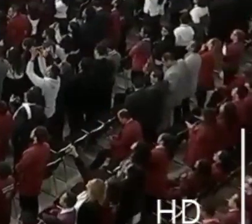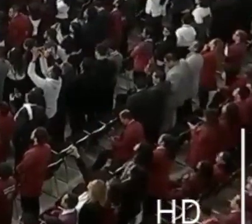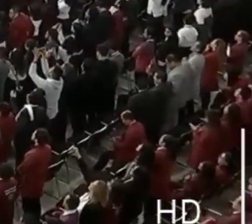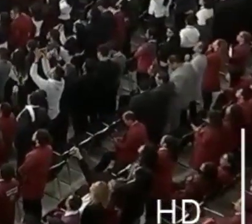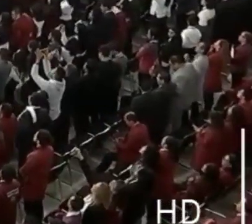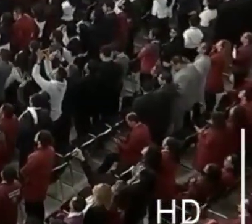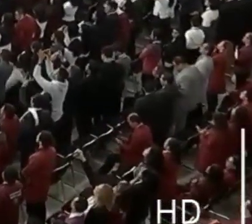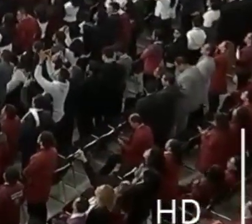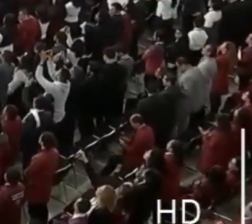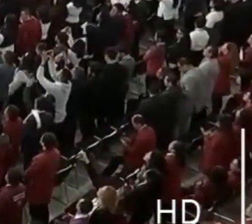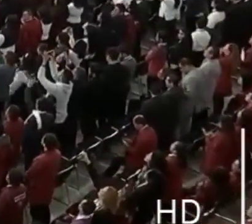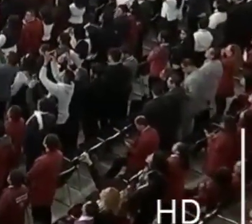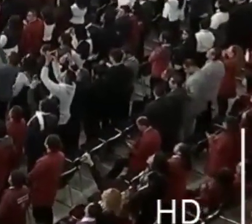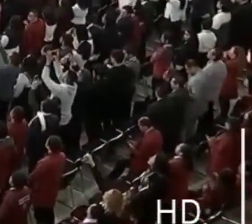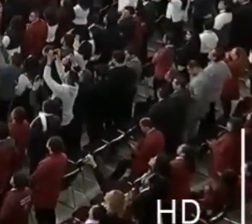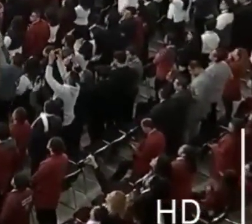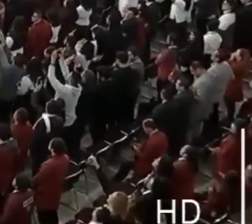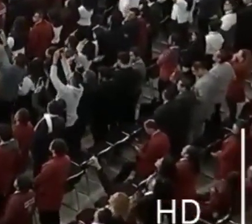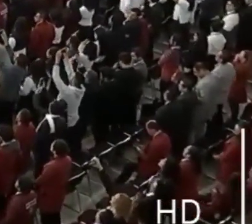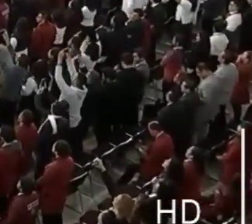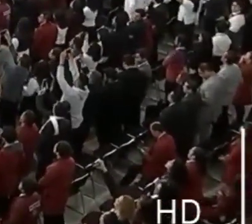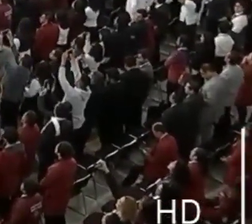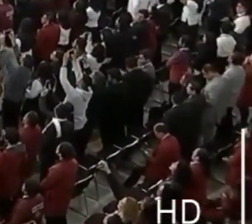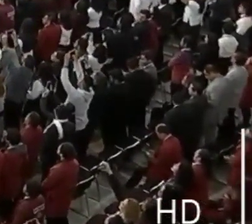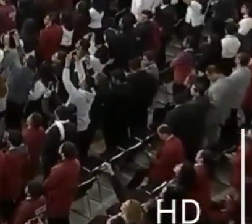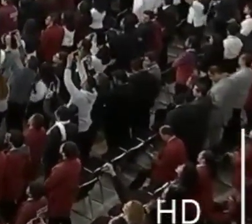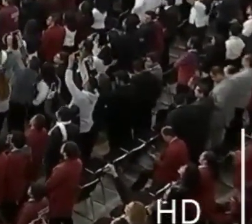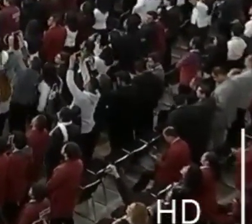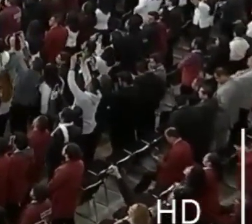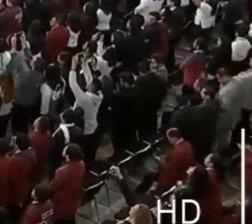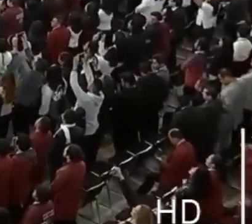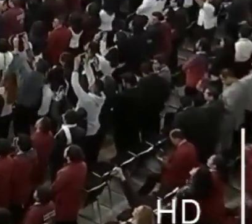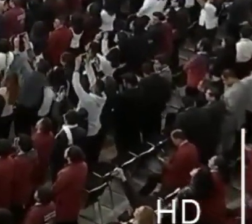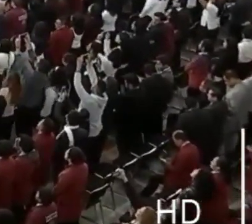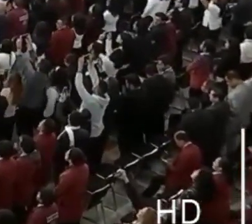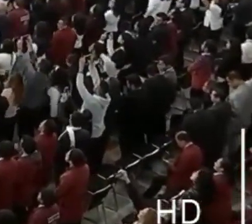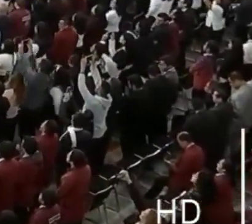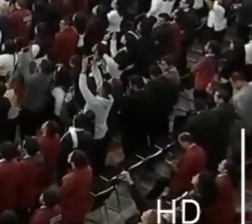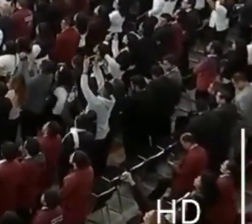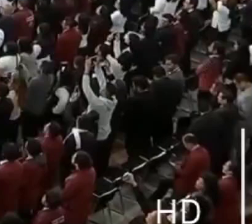200 años del Archivo General de la Nación.